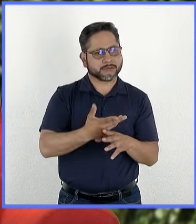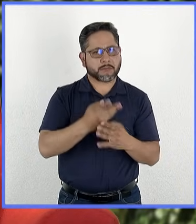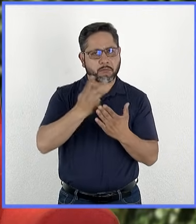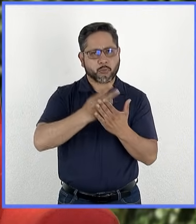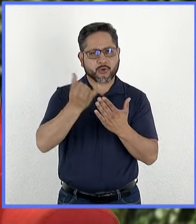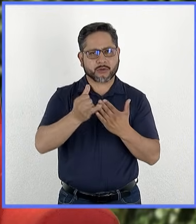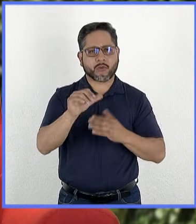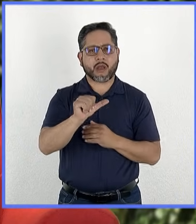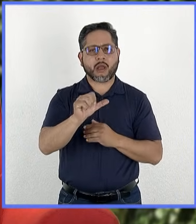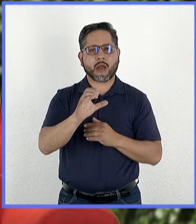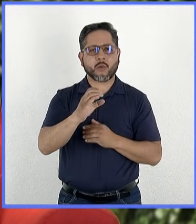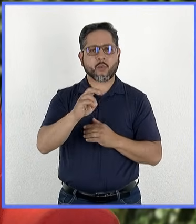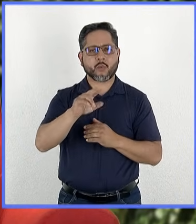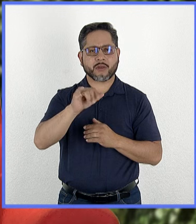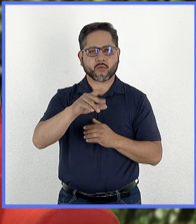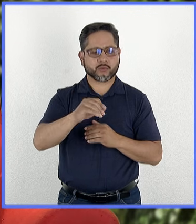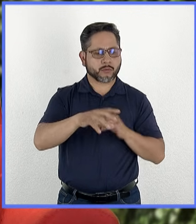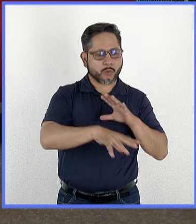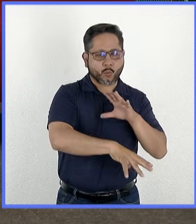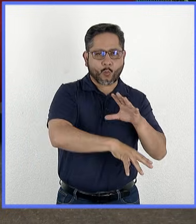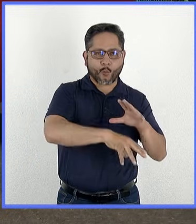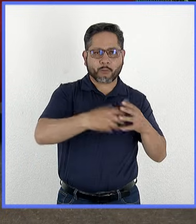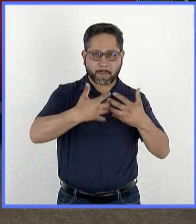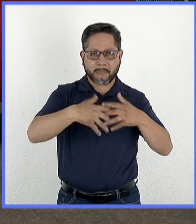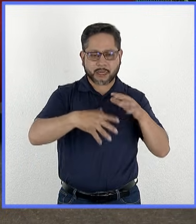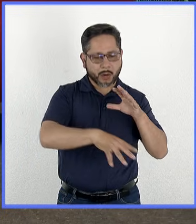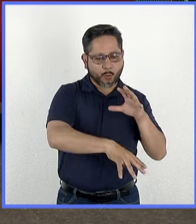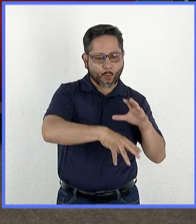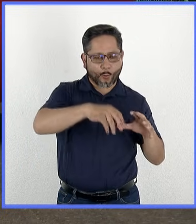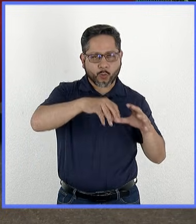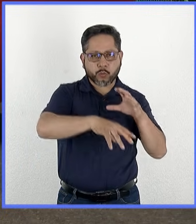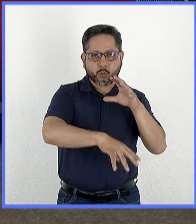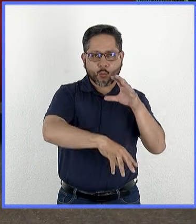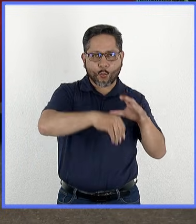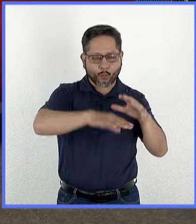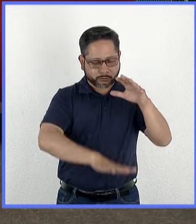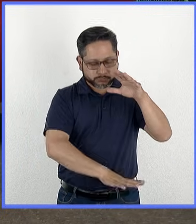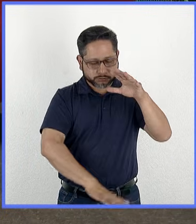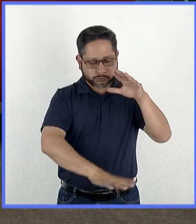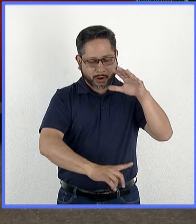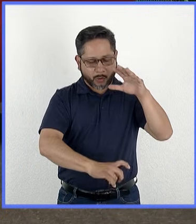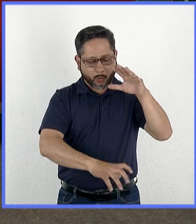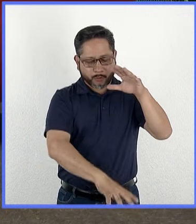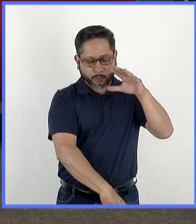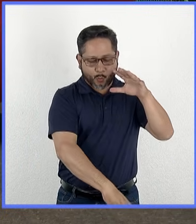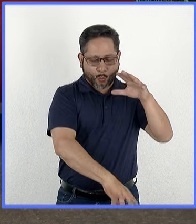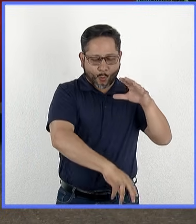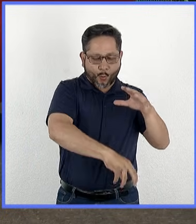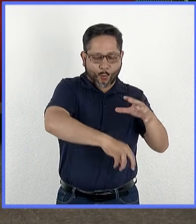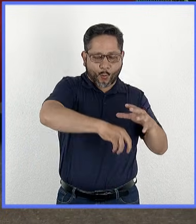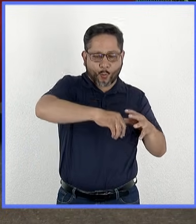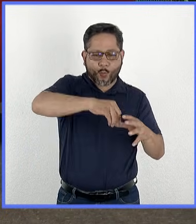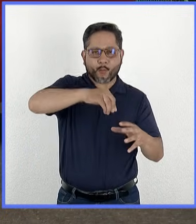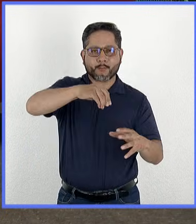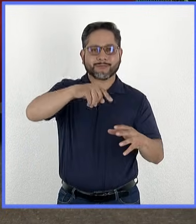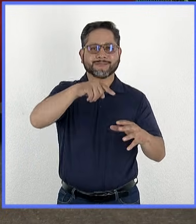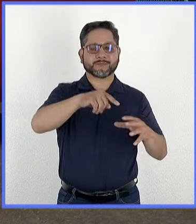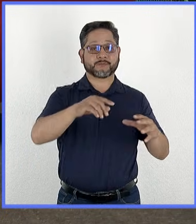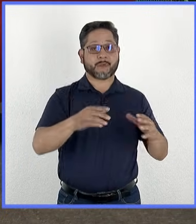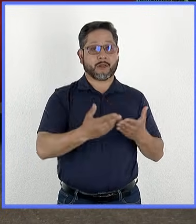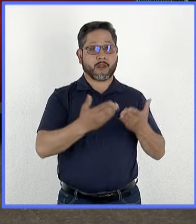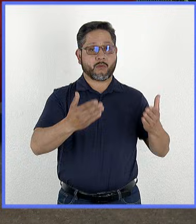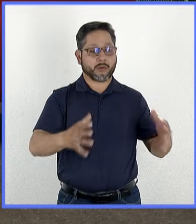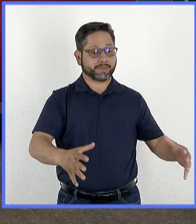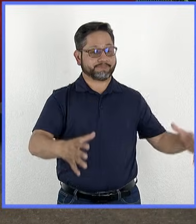tradicionalmente un acueducto por bombeo. En este caso, resulta que el agua está disponible en una presa a